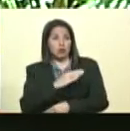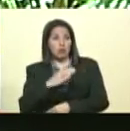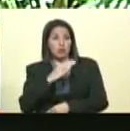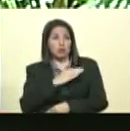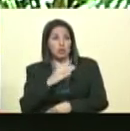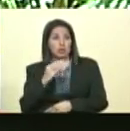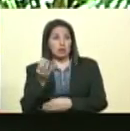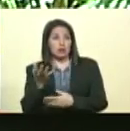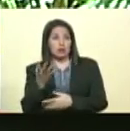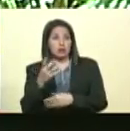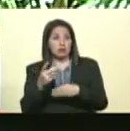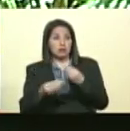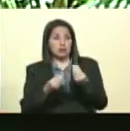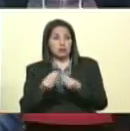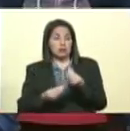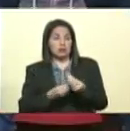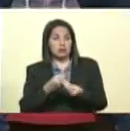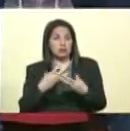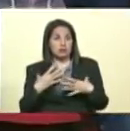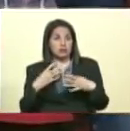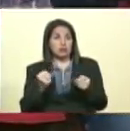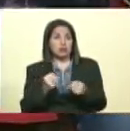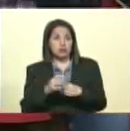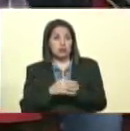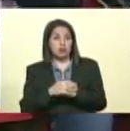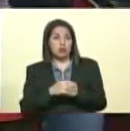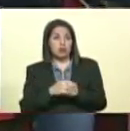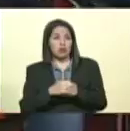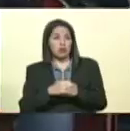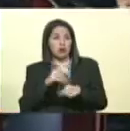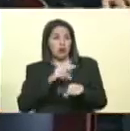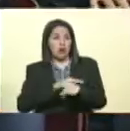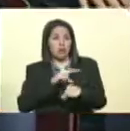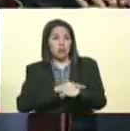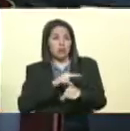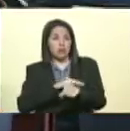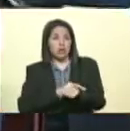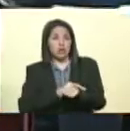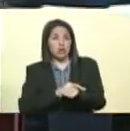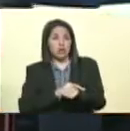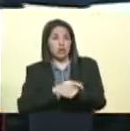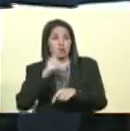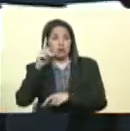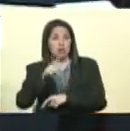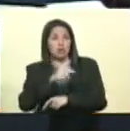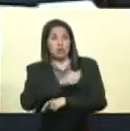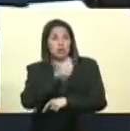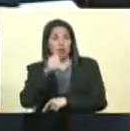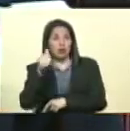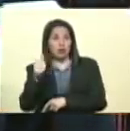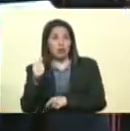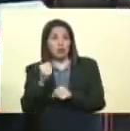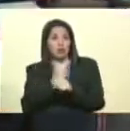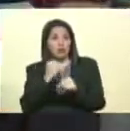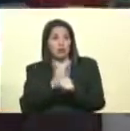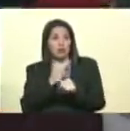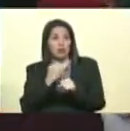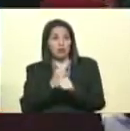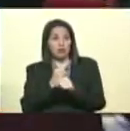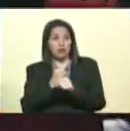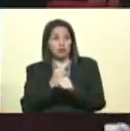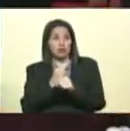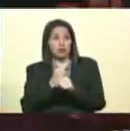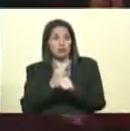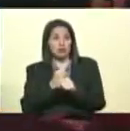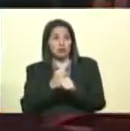y sociales de los centros de salud y de los hospitales, en donde cada uno de estos trabajadores y trabajadoras